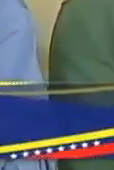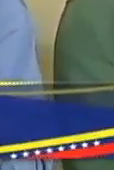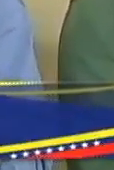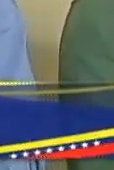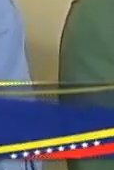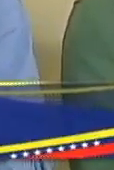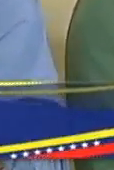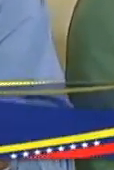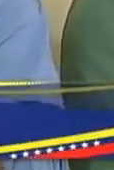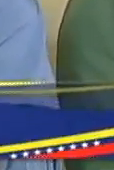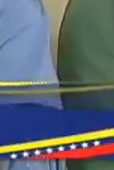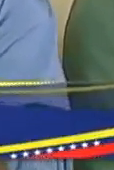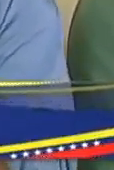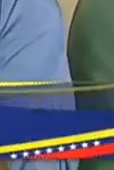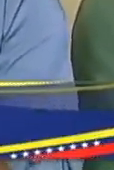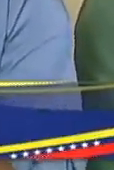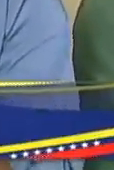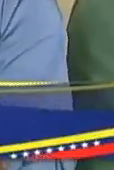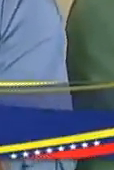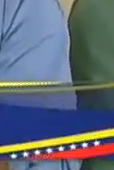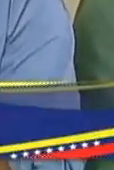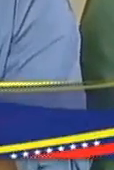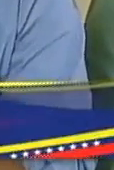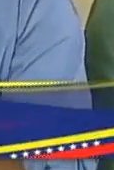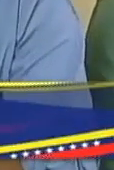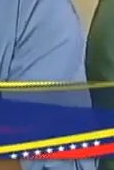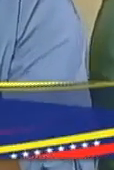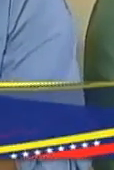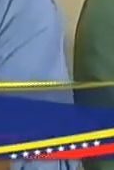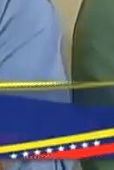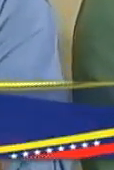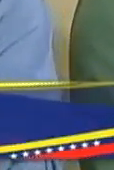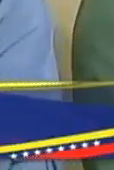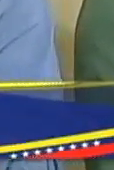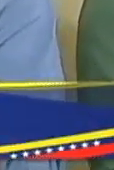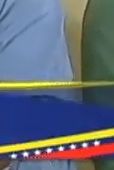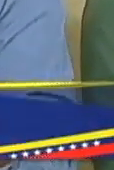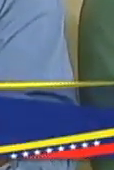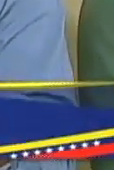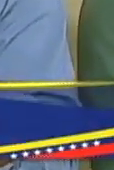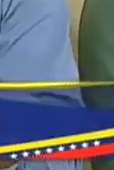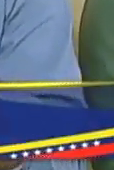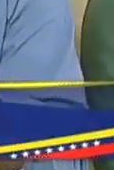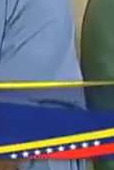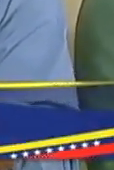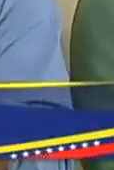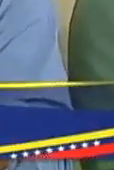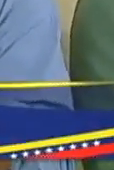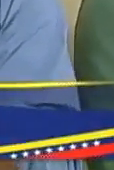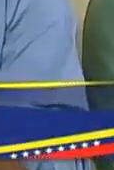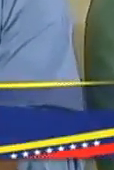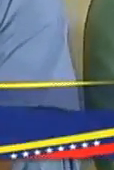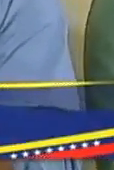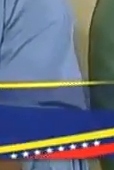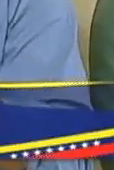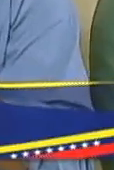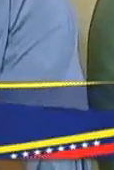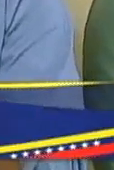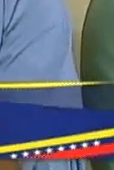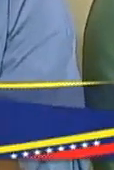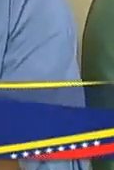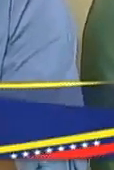cinco estados en uno. Pero no solamente por su propia característica, sino por el momento en el que usted me mandó para acá, que tal vez fue el peor momento